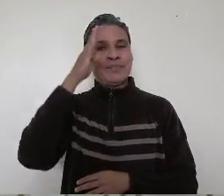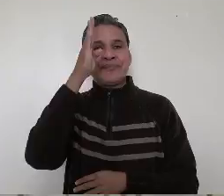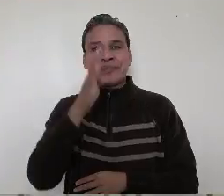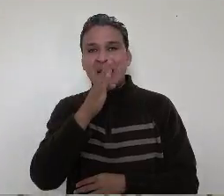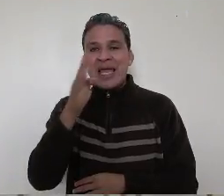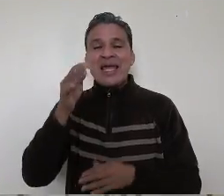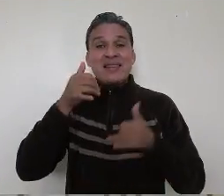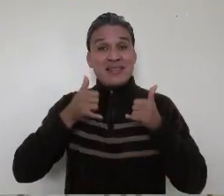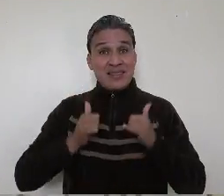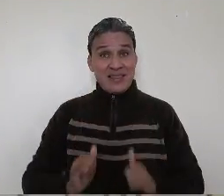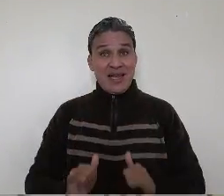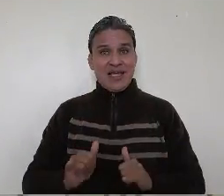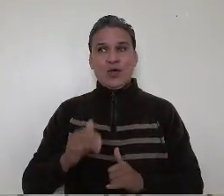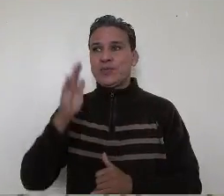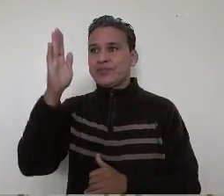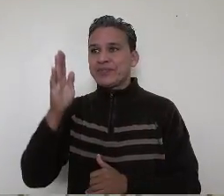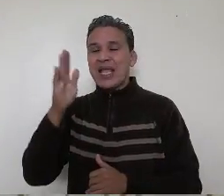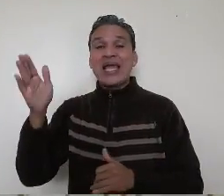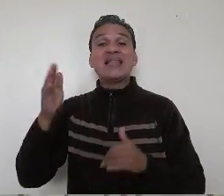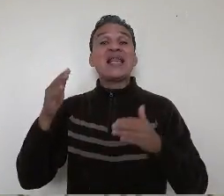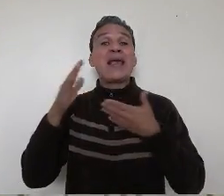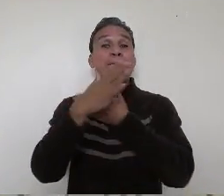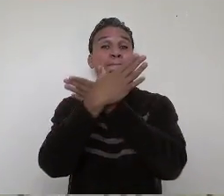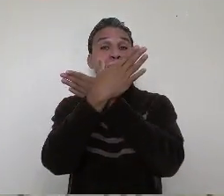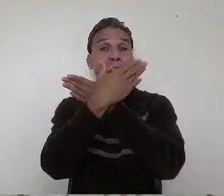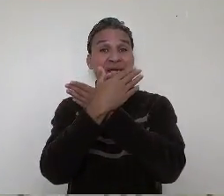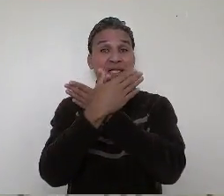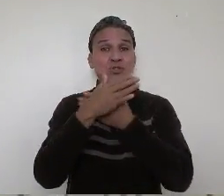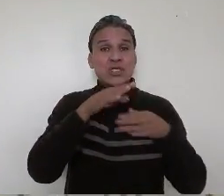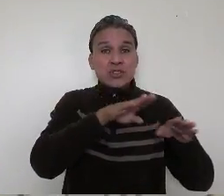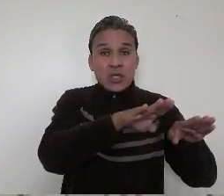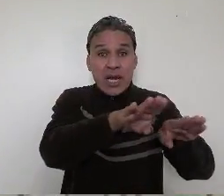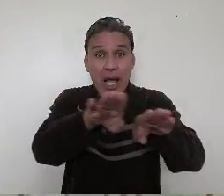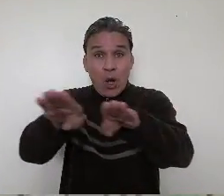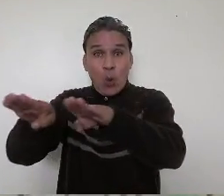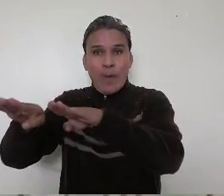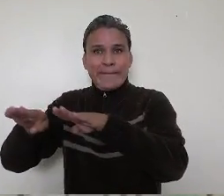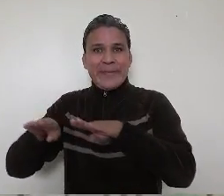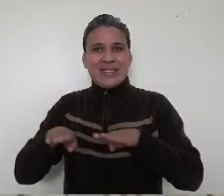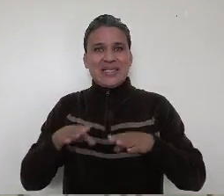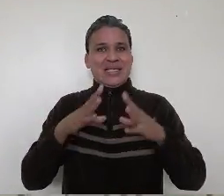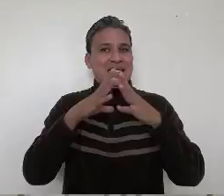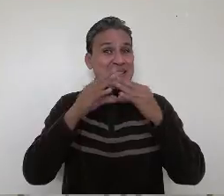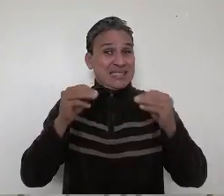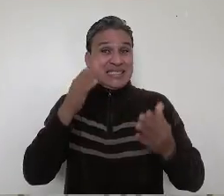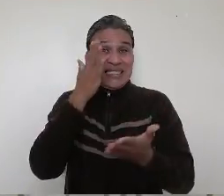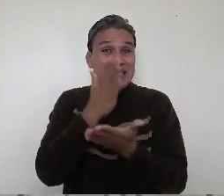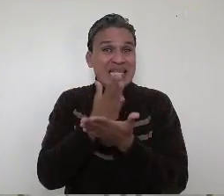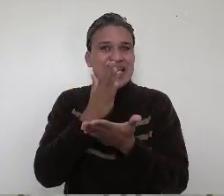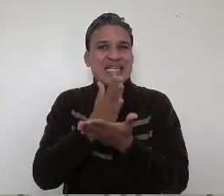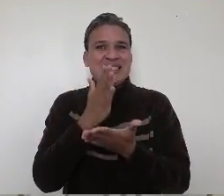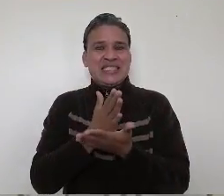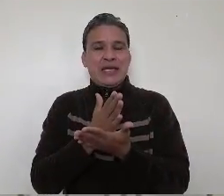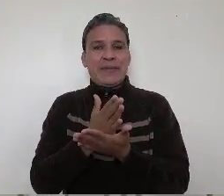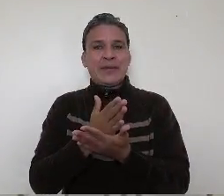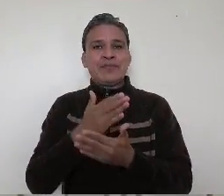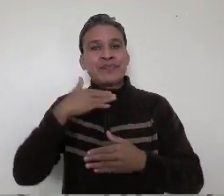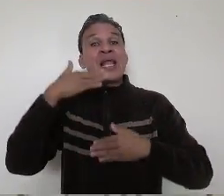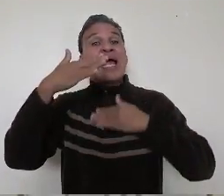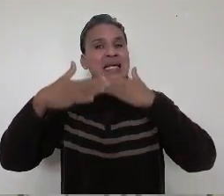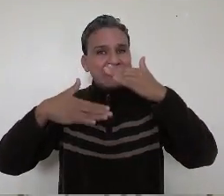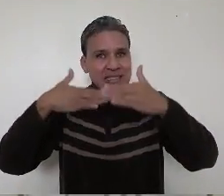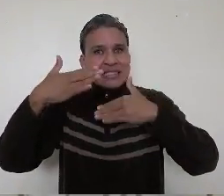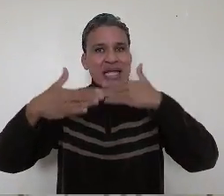Espíritu Santo descienda sobre ustedes, les acompañe y les proteja siempre. A seguir saliendo por